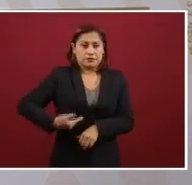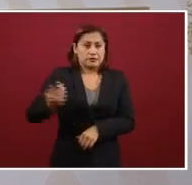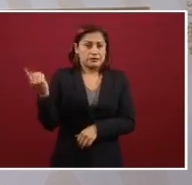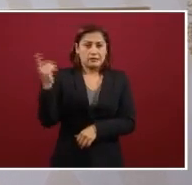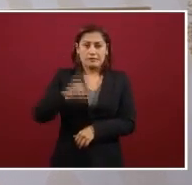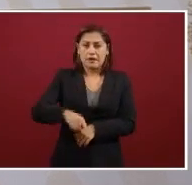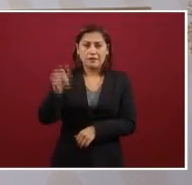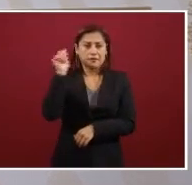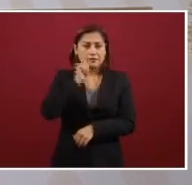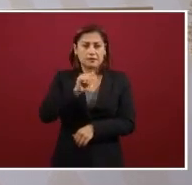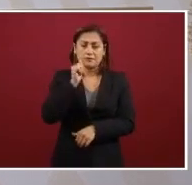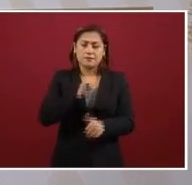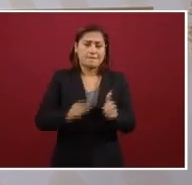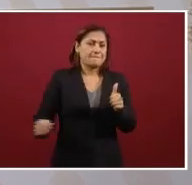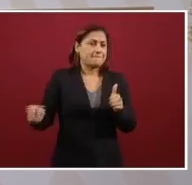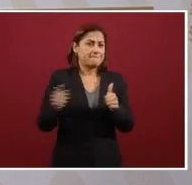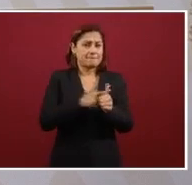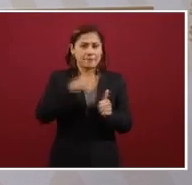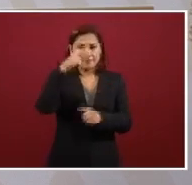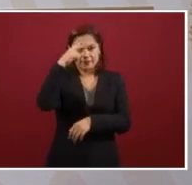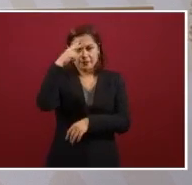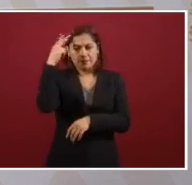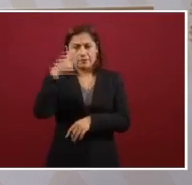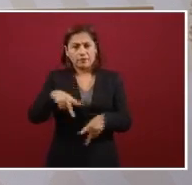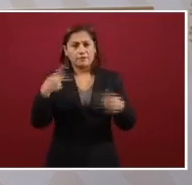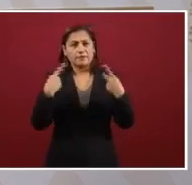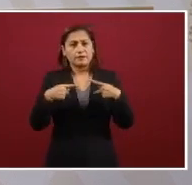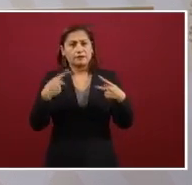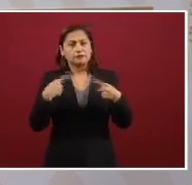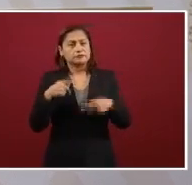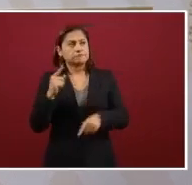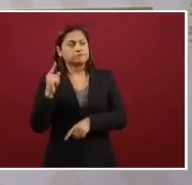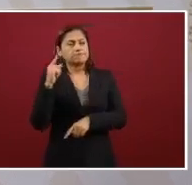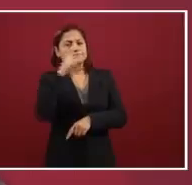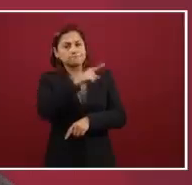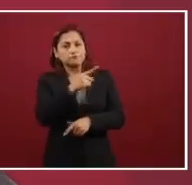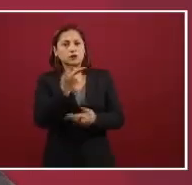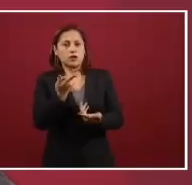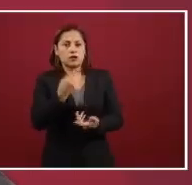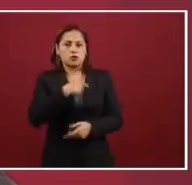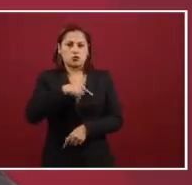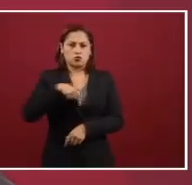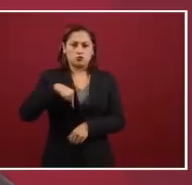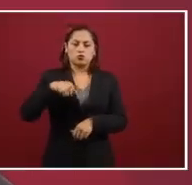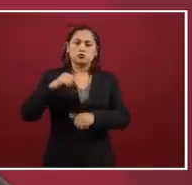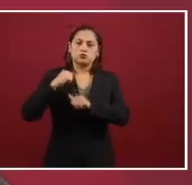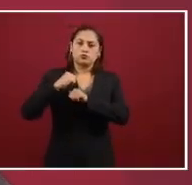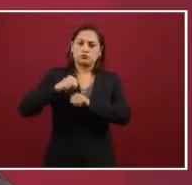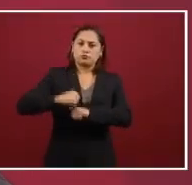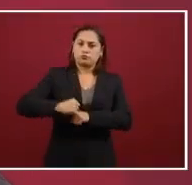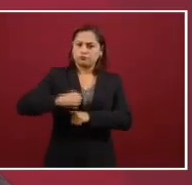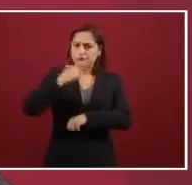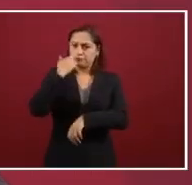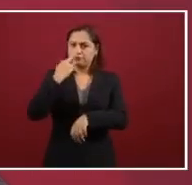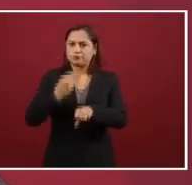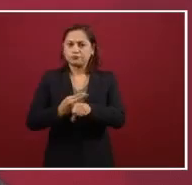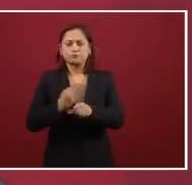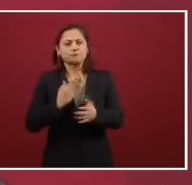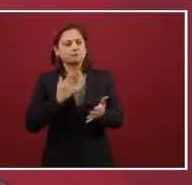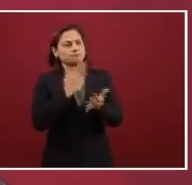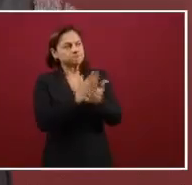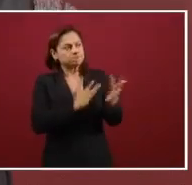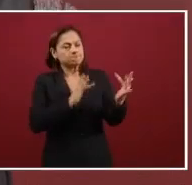prioridad nacional y pues corre a cargo de nosotros que se lleve a cabo. Y yo diría que los consulados sí están haciendo un